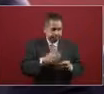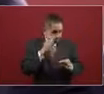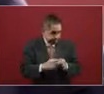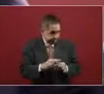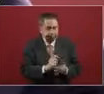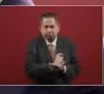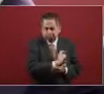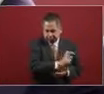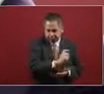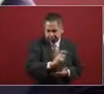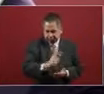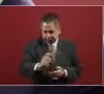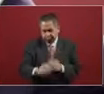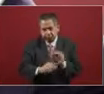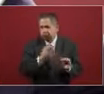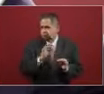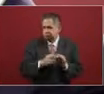y para